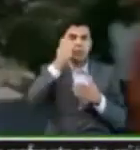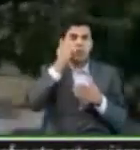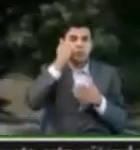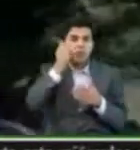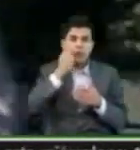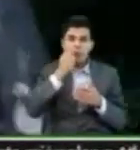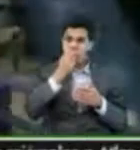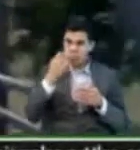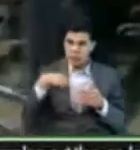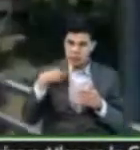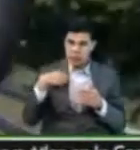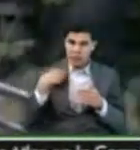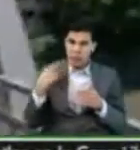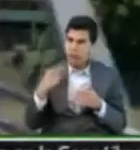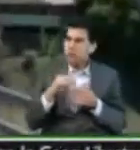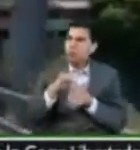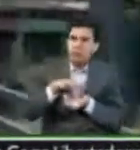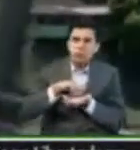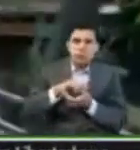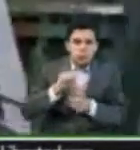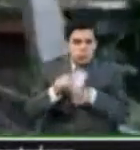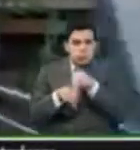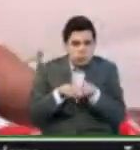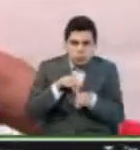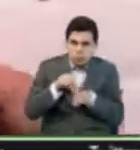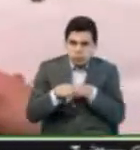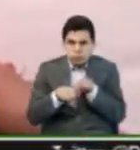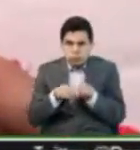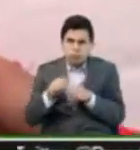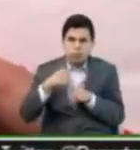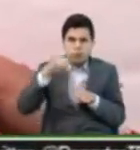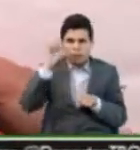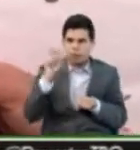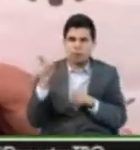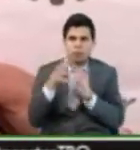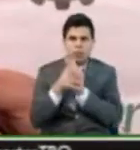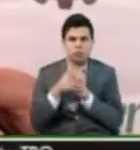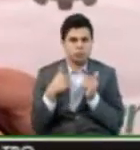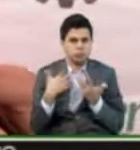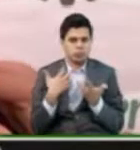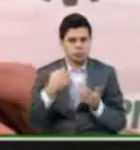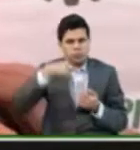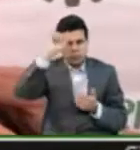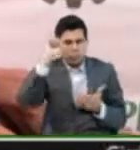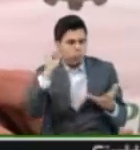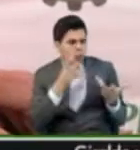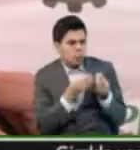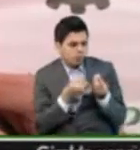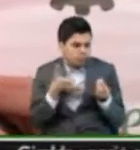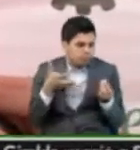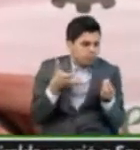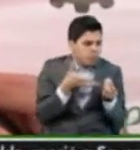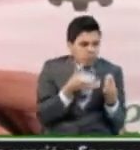Diego Mancipe de Boyacá, Raza de Campeones. Pienso en ganar, pienso en ayudar a todo mi equipo para esta